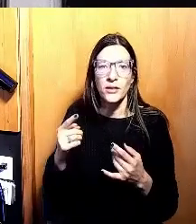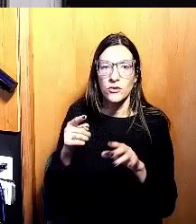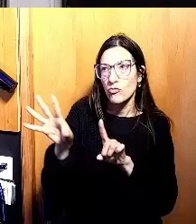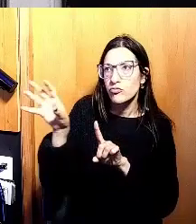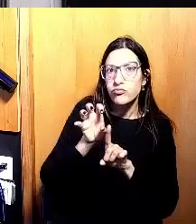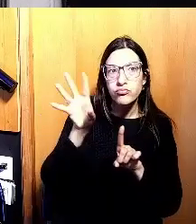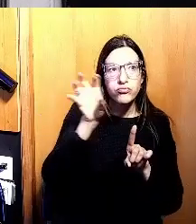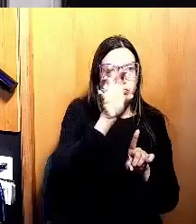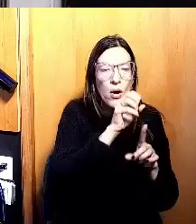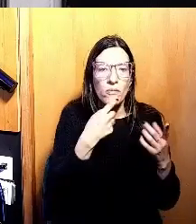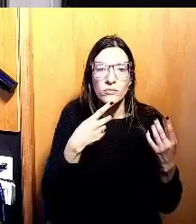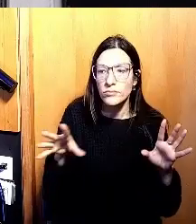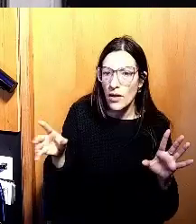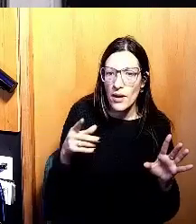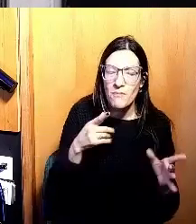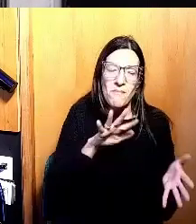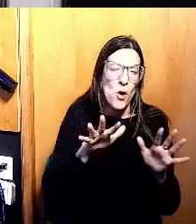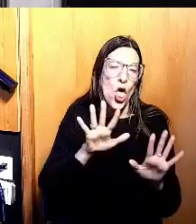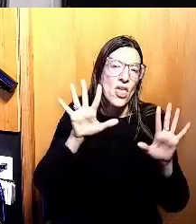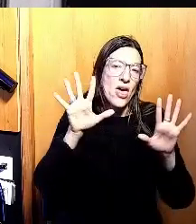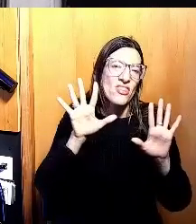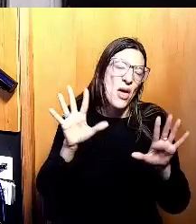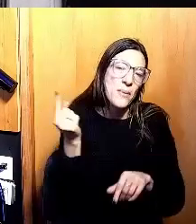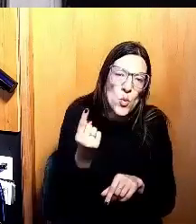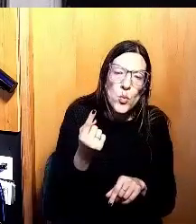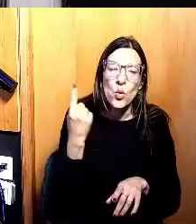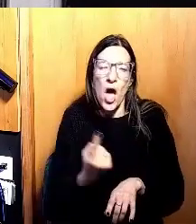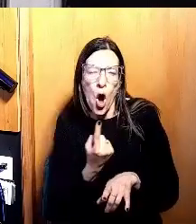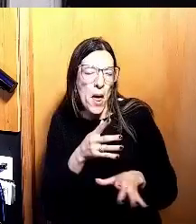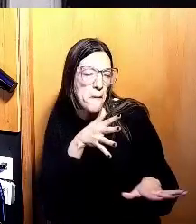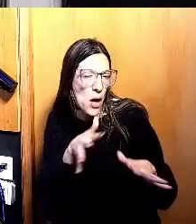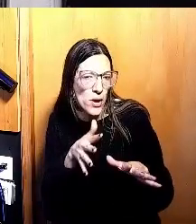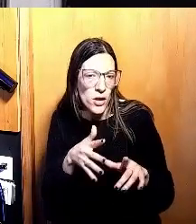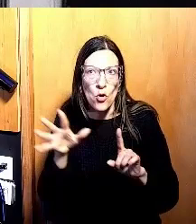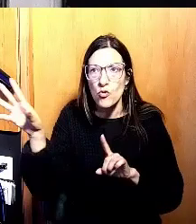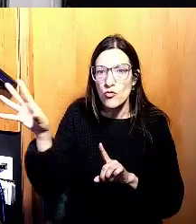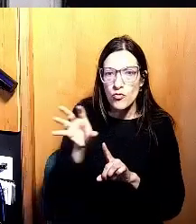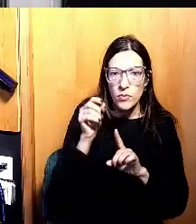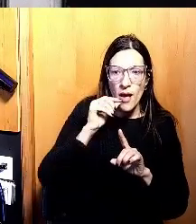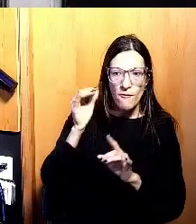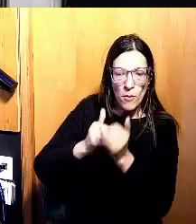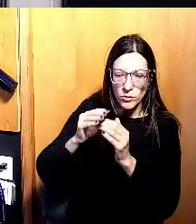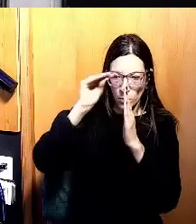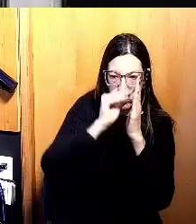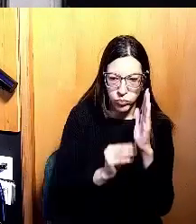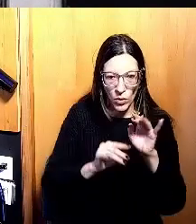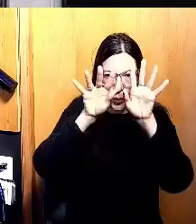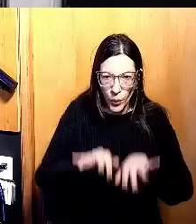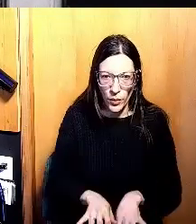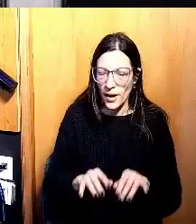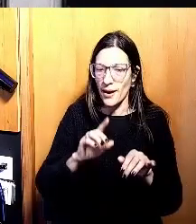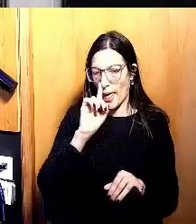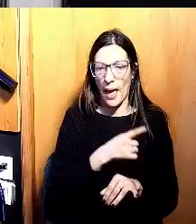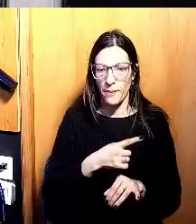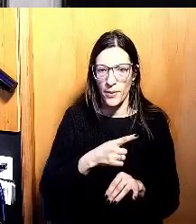se conozcan de pronto cada 10 minutos o cada 1 hora, también vinculados a la última imagen satelital